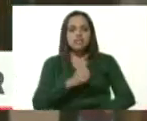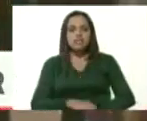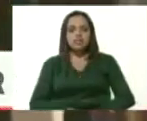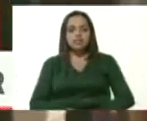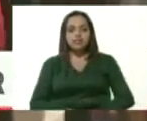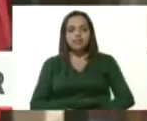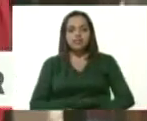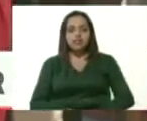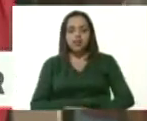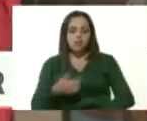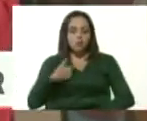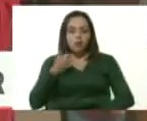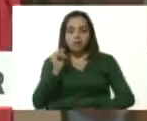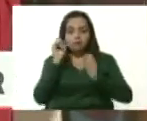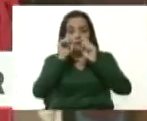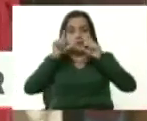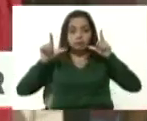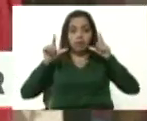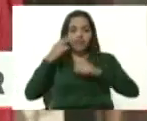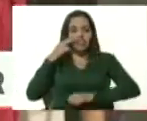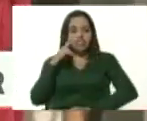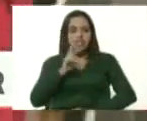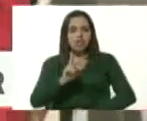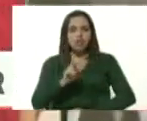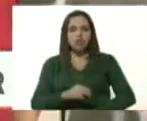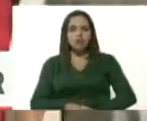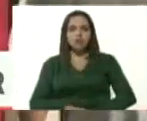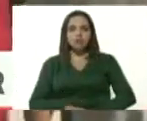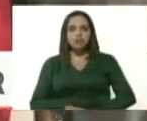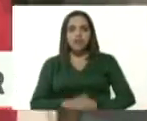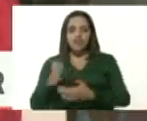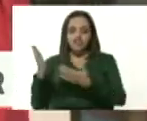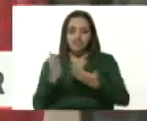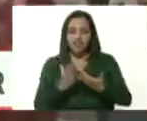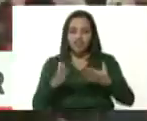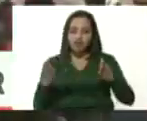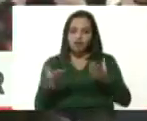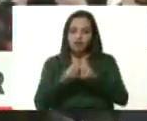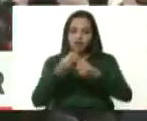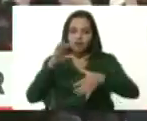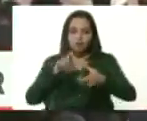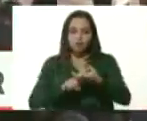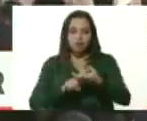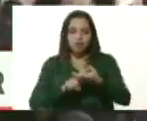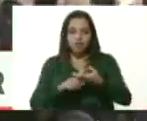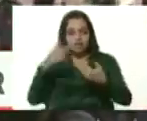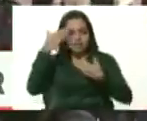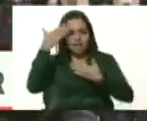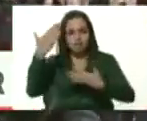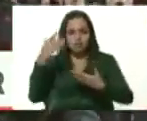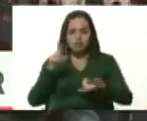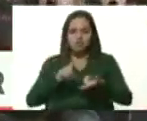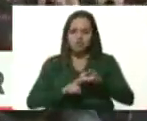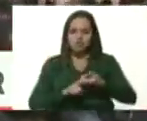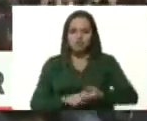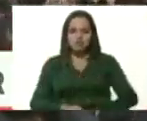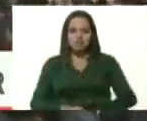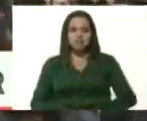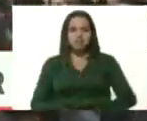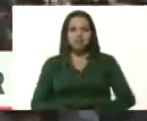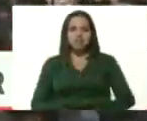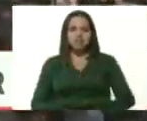estoy maravillado con lo que he visto. Vine con Cilia, un saludo a Cilia, vale, la primera combatiente.